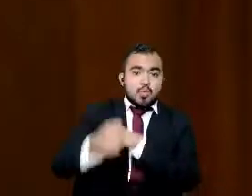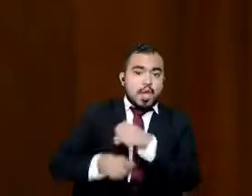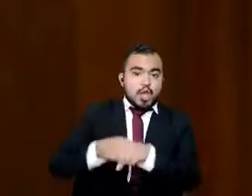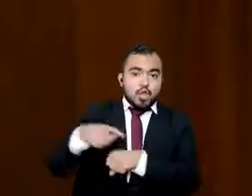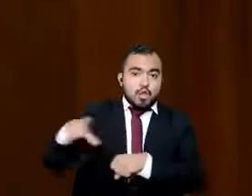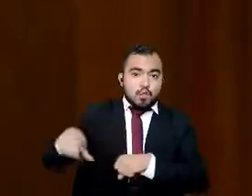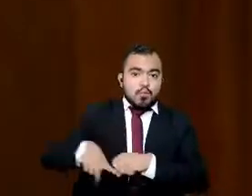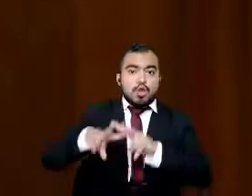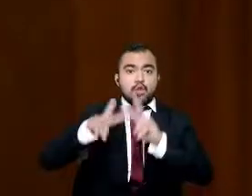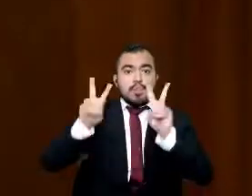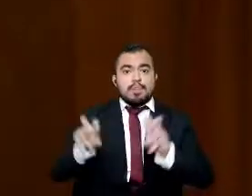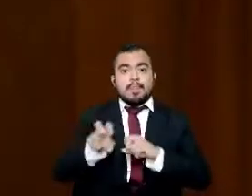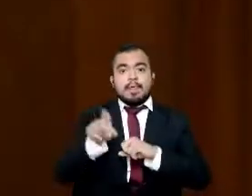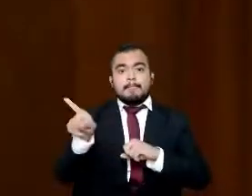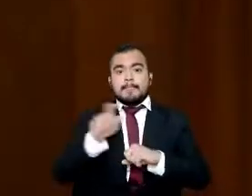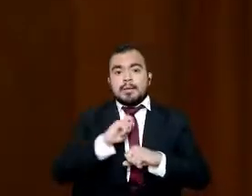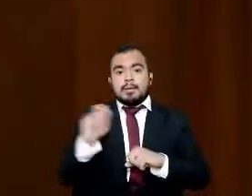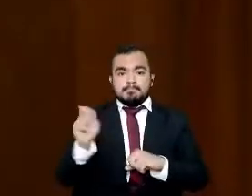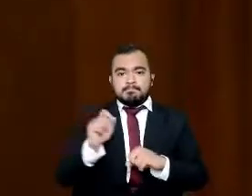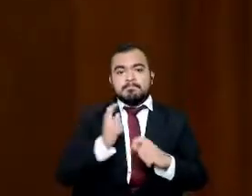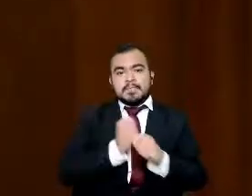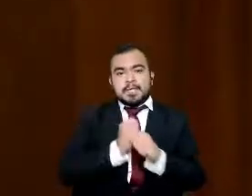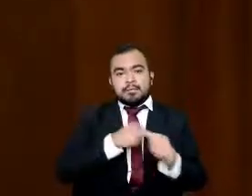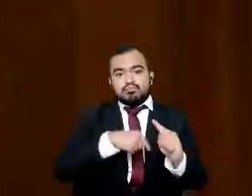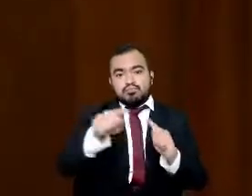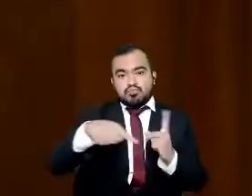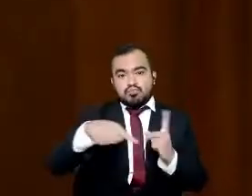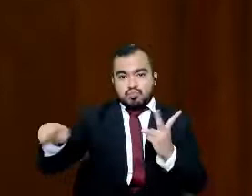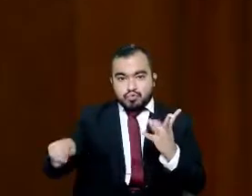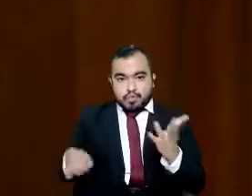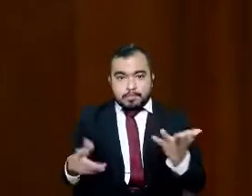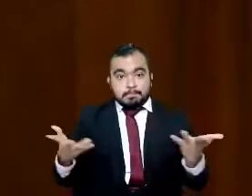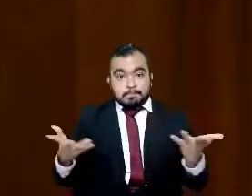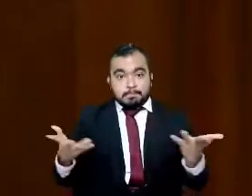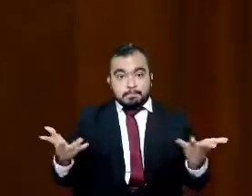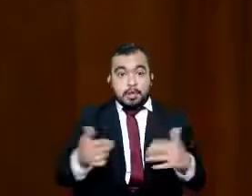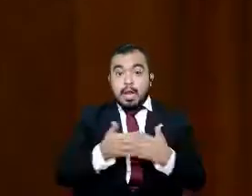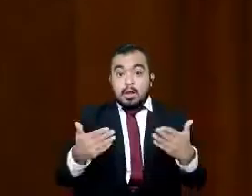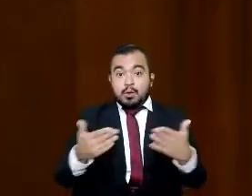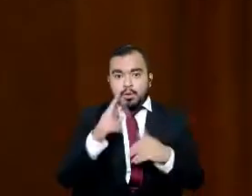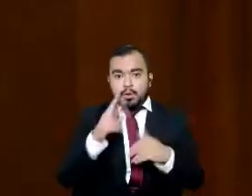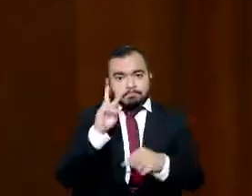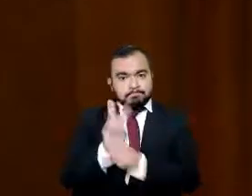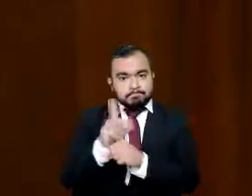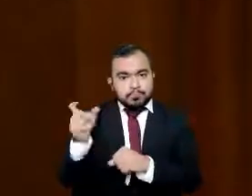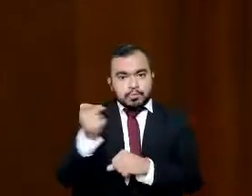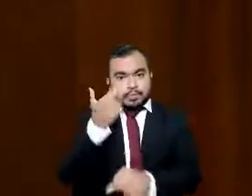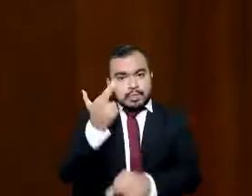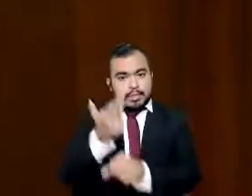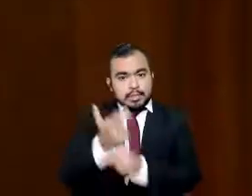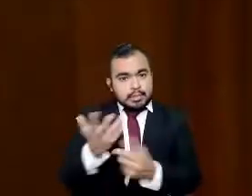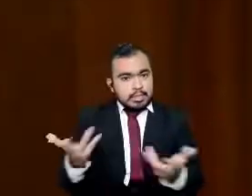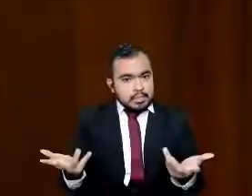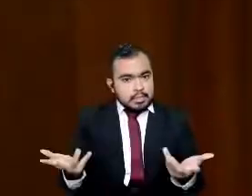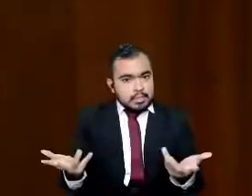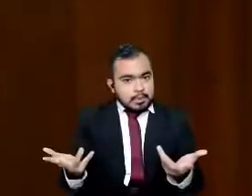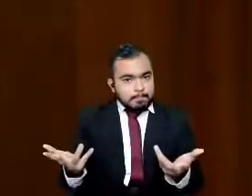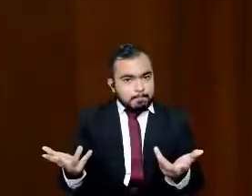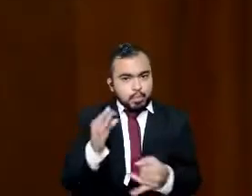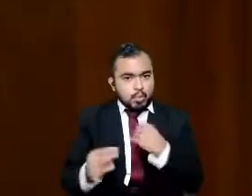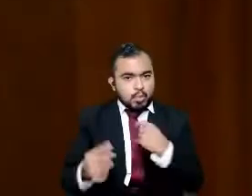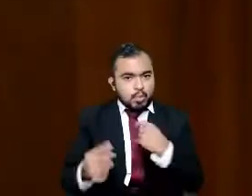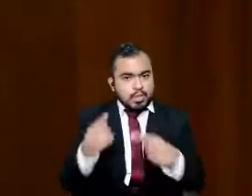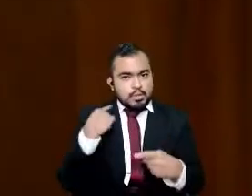Hoy nos corresponde dar seguimiento a los avances de la Secretaría a su cargo en este último año. El año